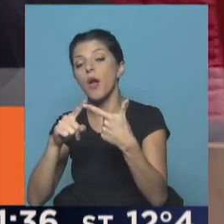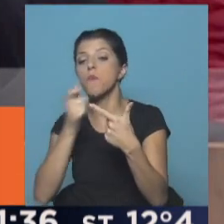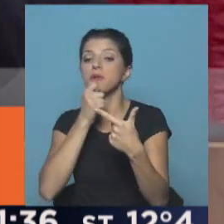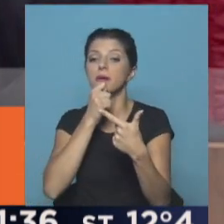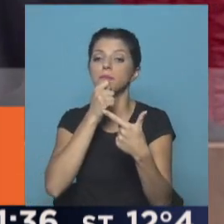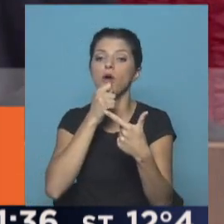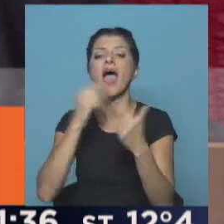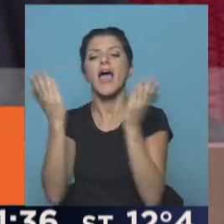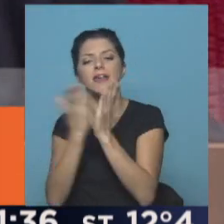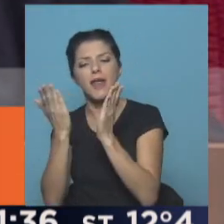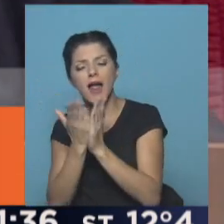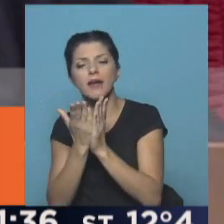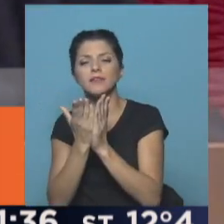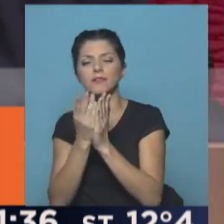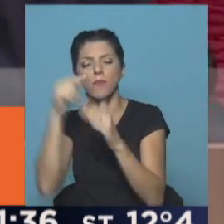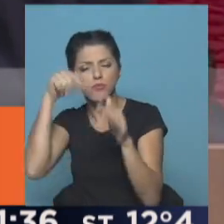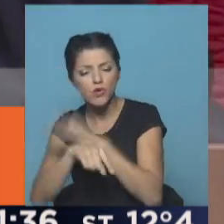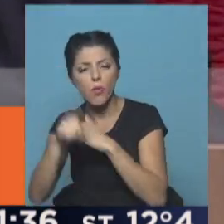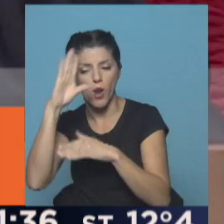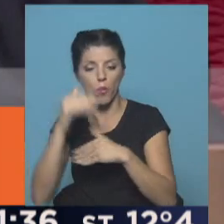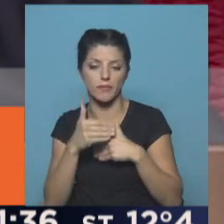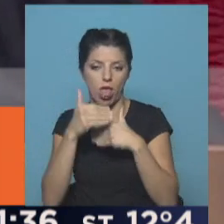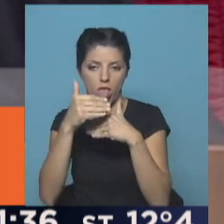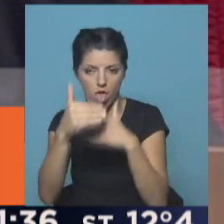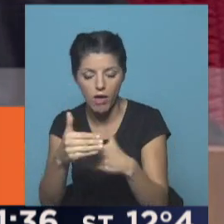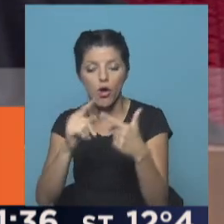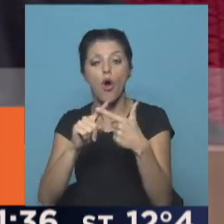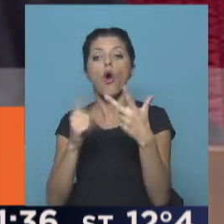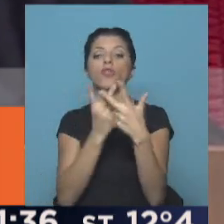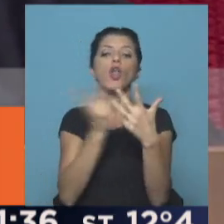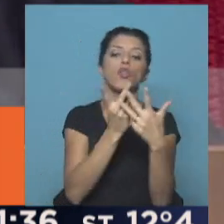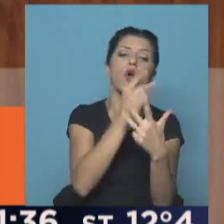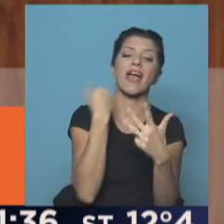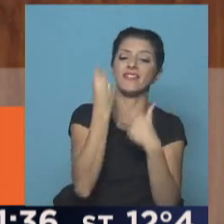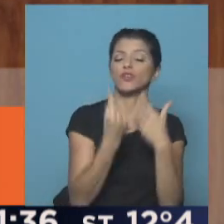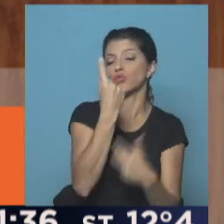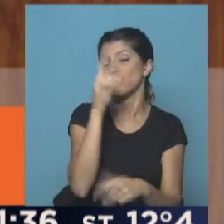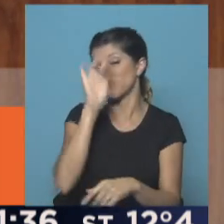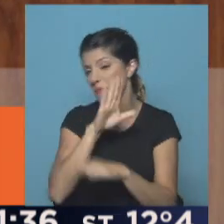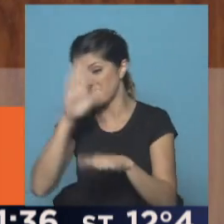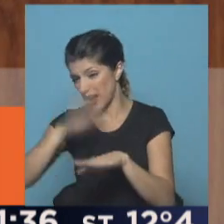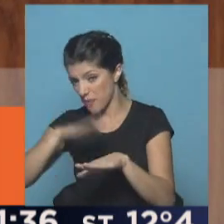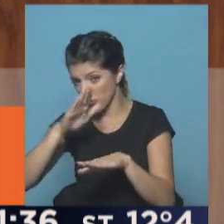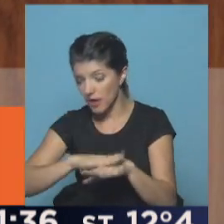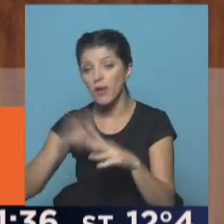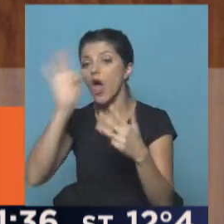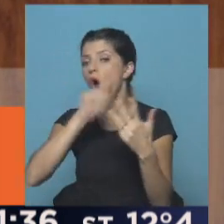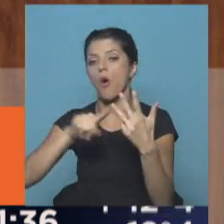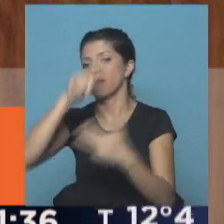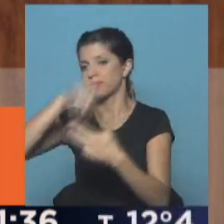el análisis de los jueces, la culpabilidad de solo uno de los dos candidatos, o la desestimación total del